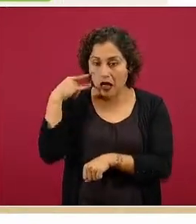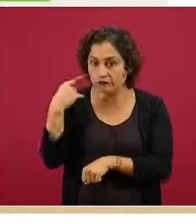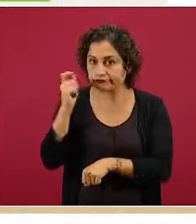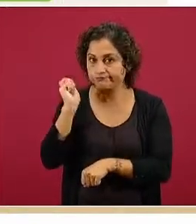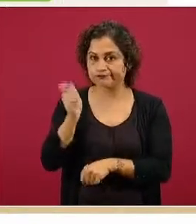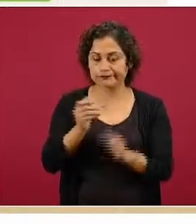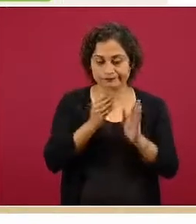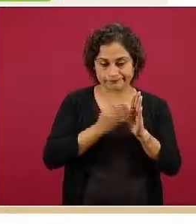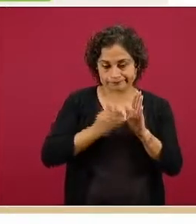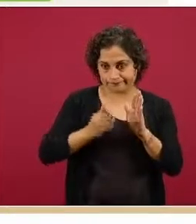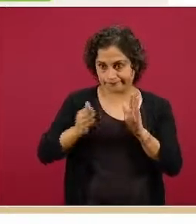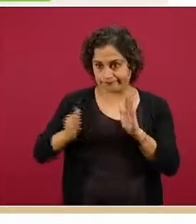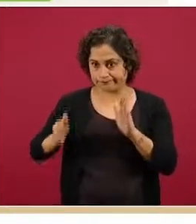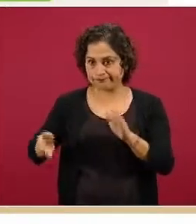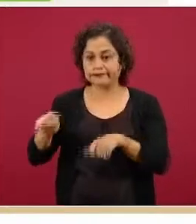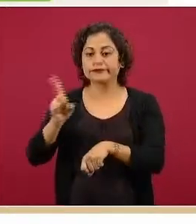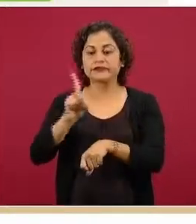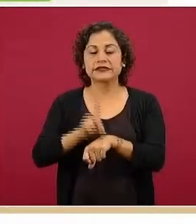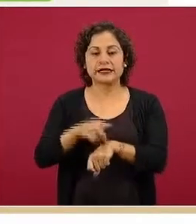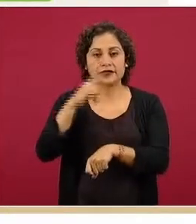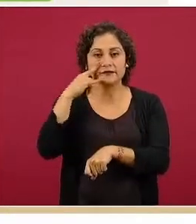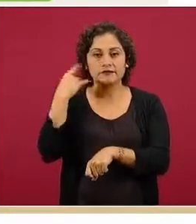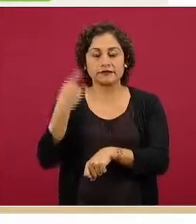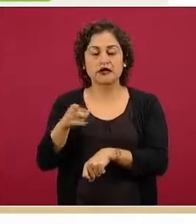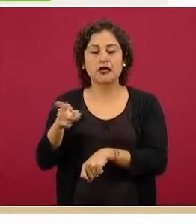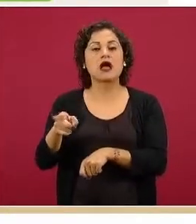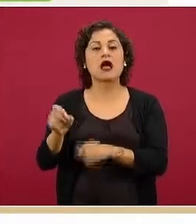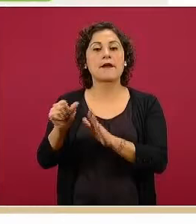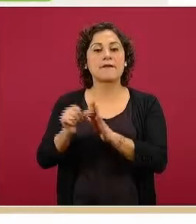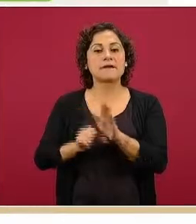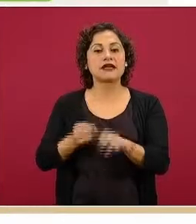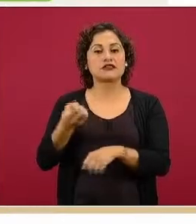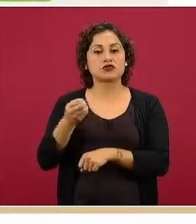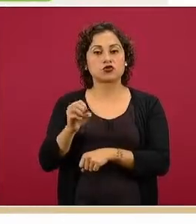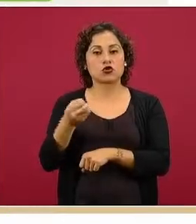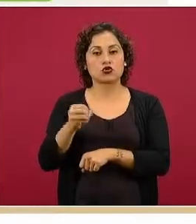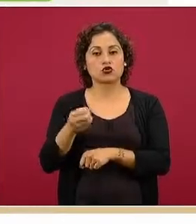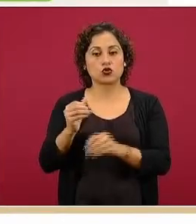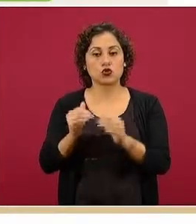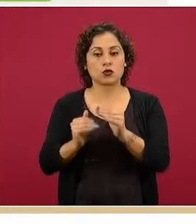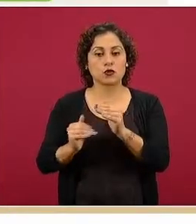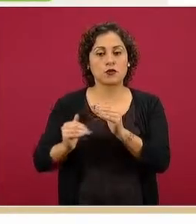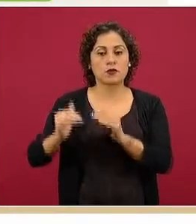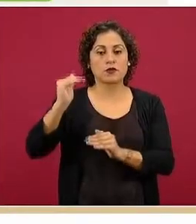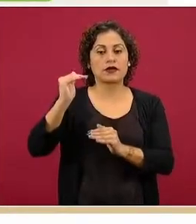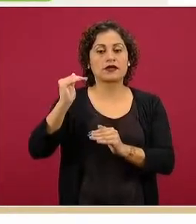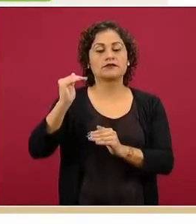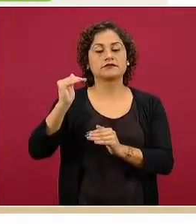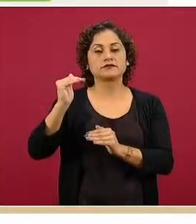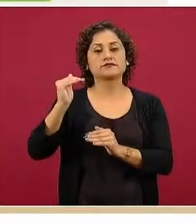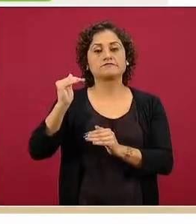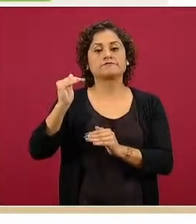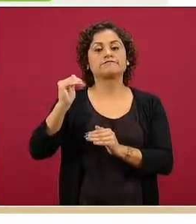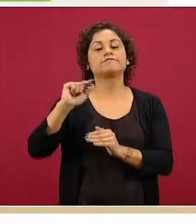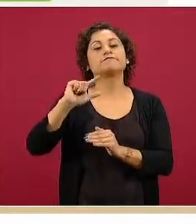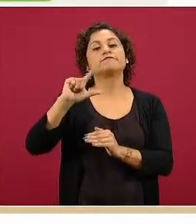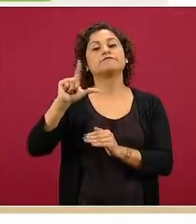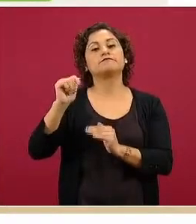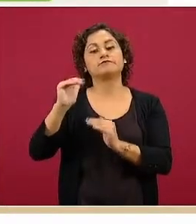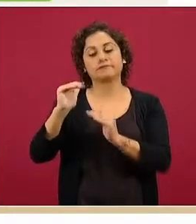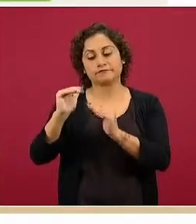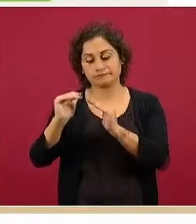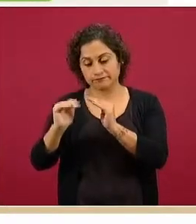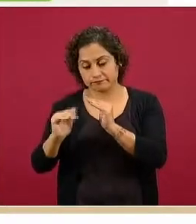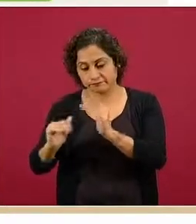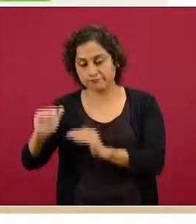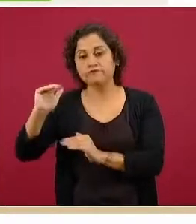alcanzo a ver, esto es octubre, ¿sí? Un incremento importante, y estamos llegando